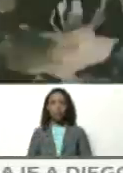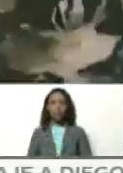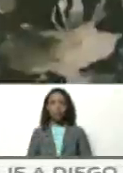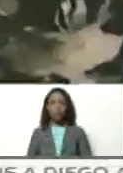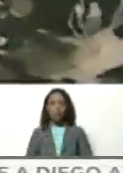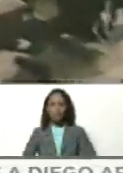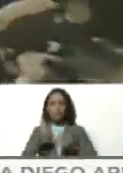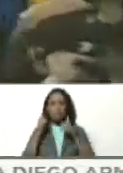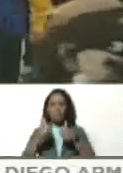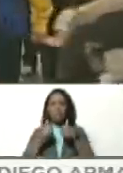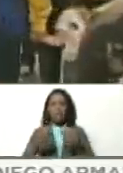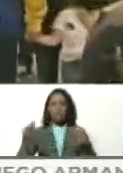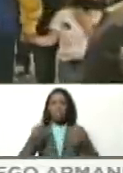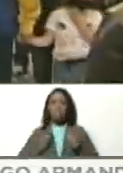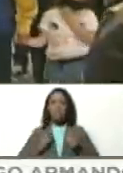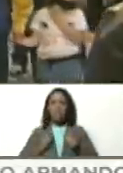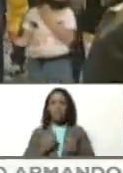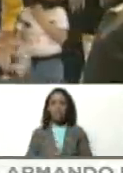Bien vividos.